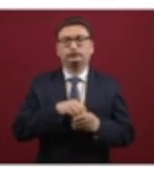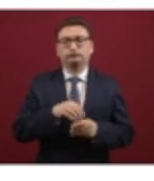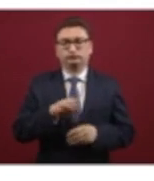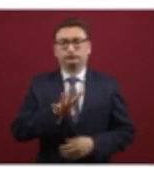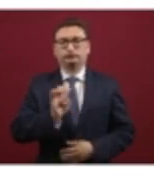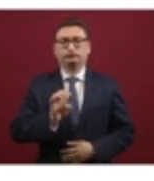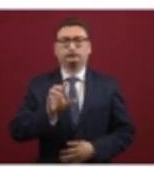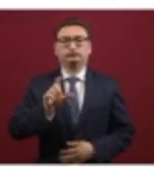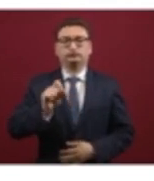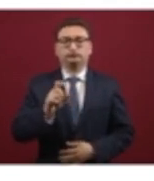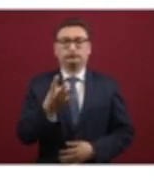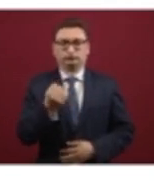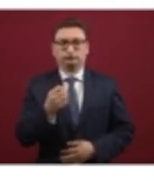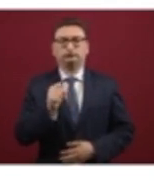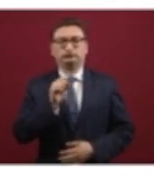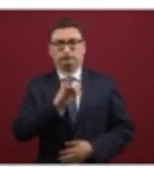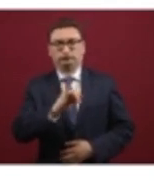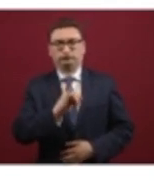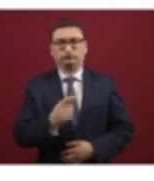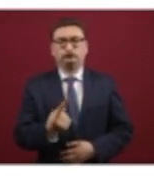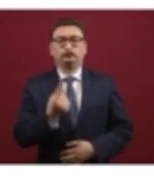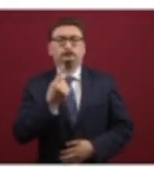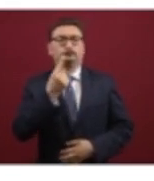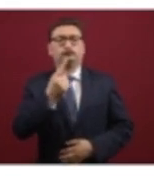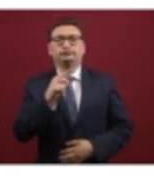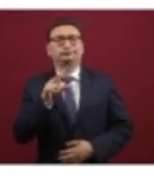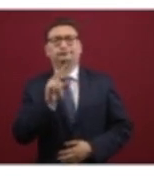429 a favor, uno en contra.